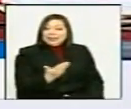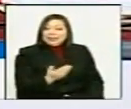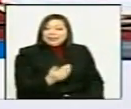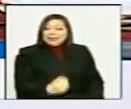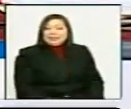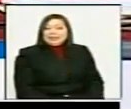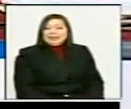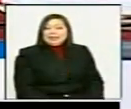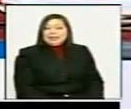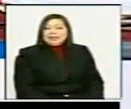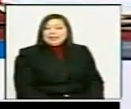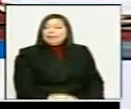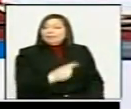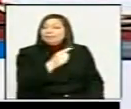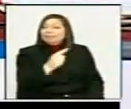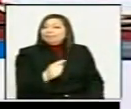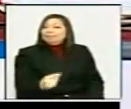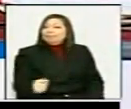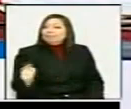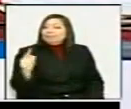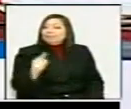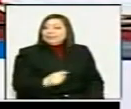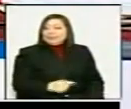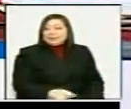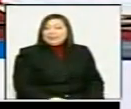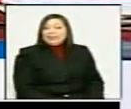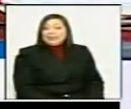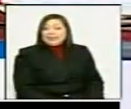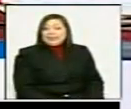la nulidad de ese laudo.